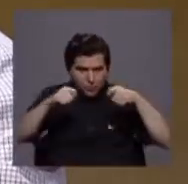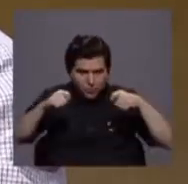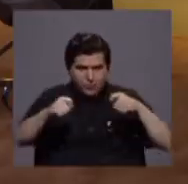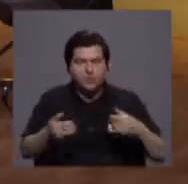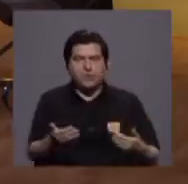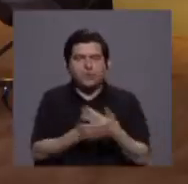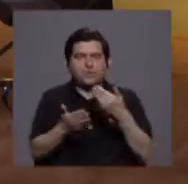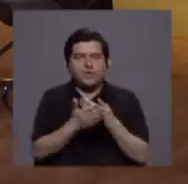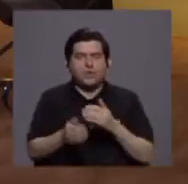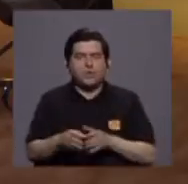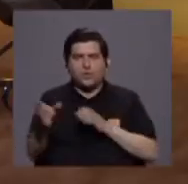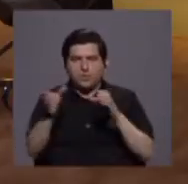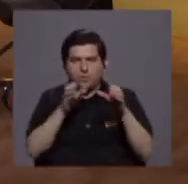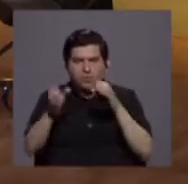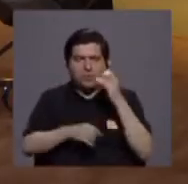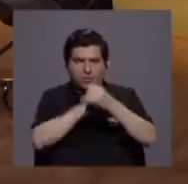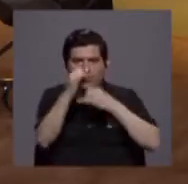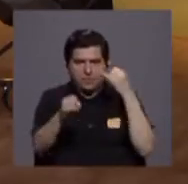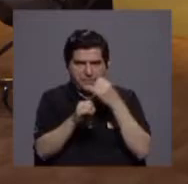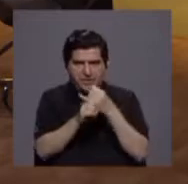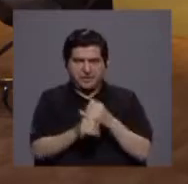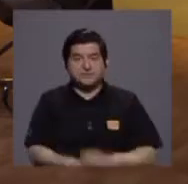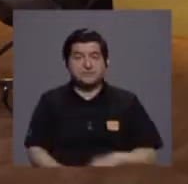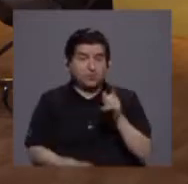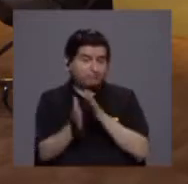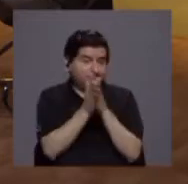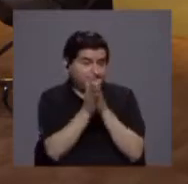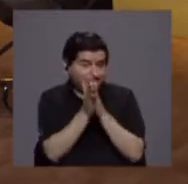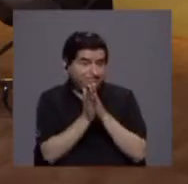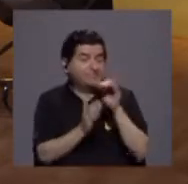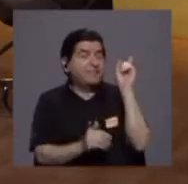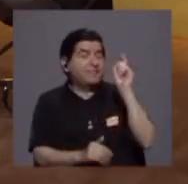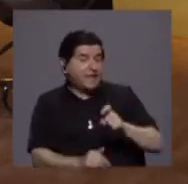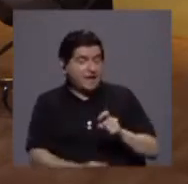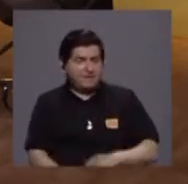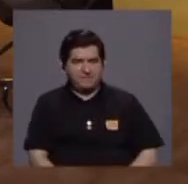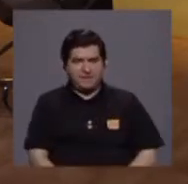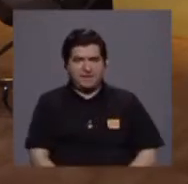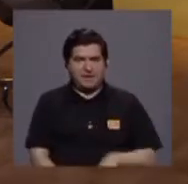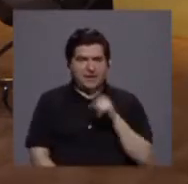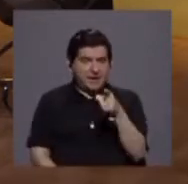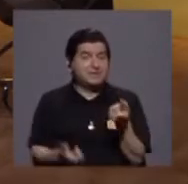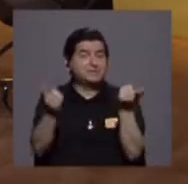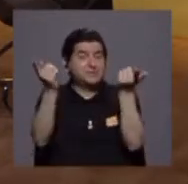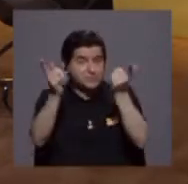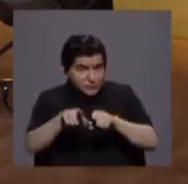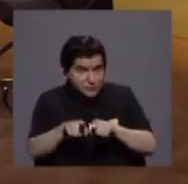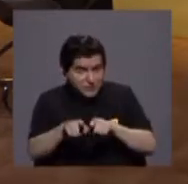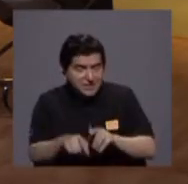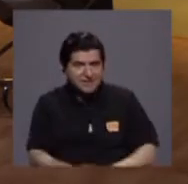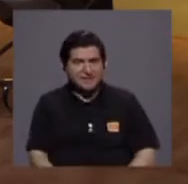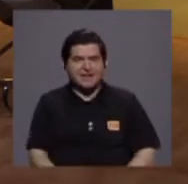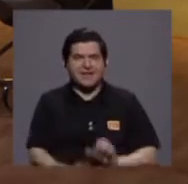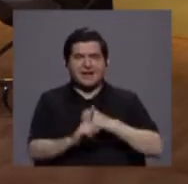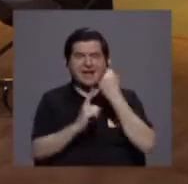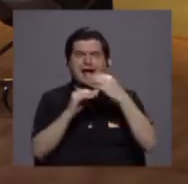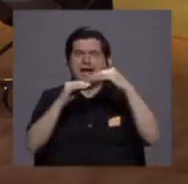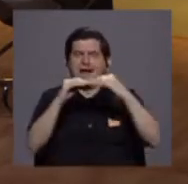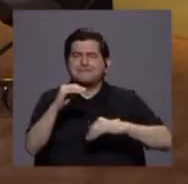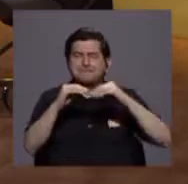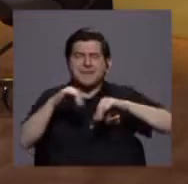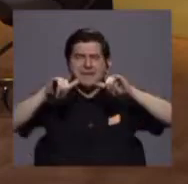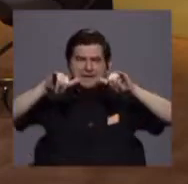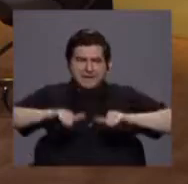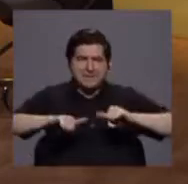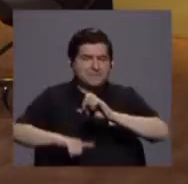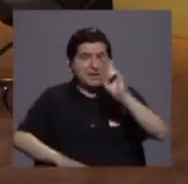internacional, y deberíamos de aprovecharlo. Y ahí es donde digo, deberíamos aprovecharlo porque para que eso se dé, tiene que haber condiciones mínimas de estabilidad